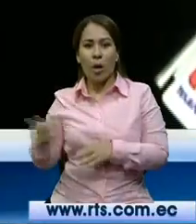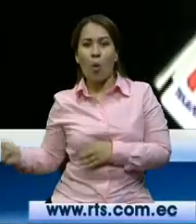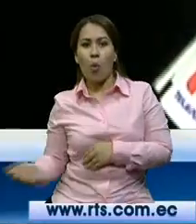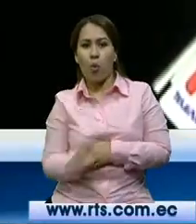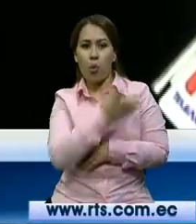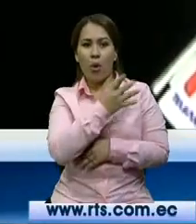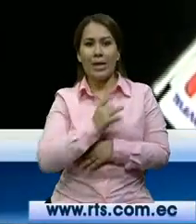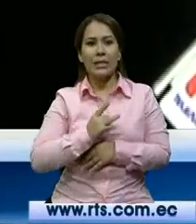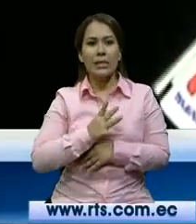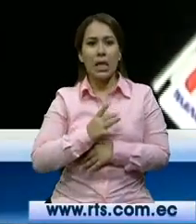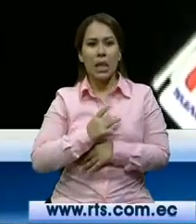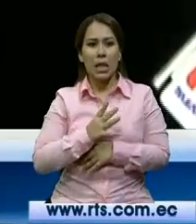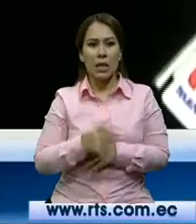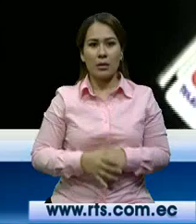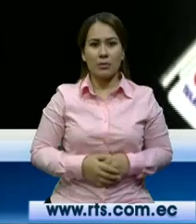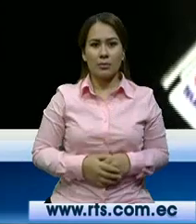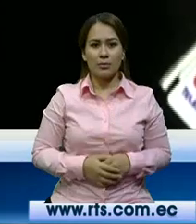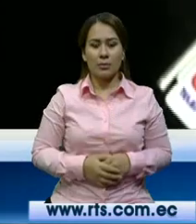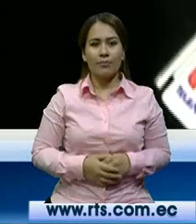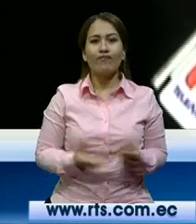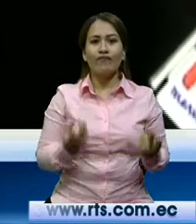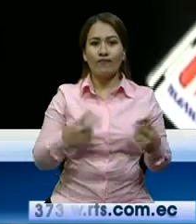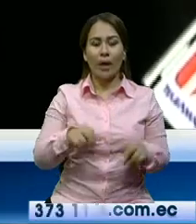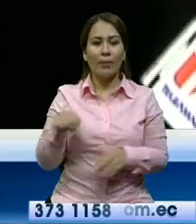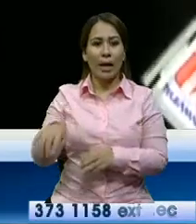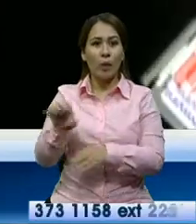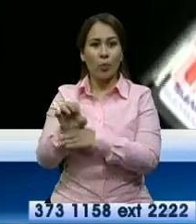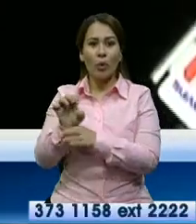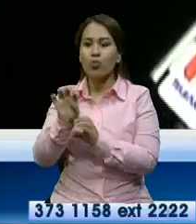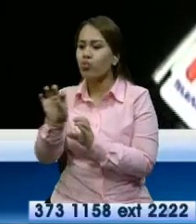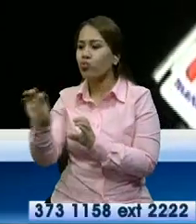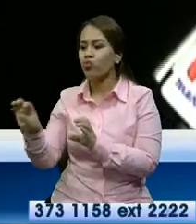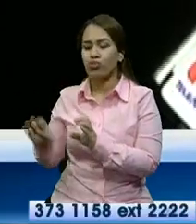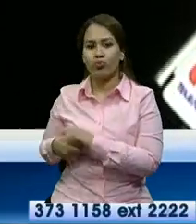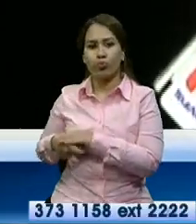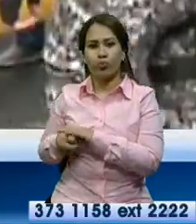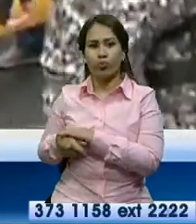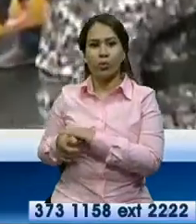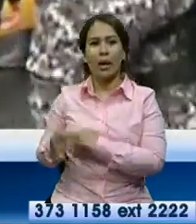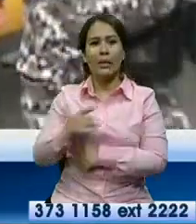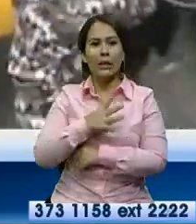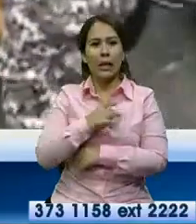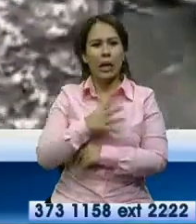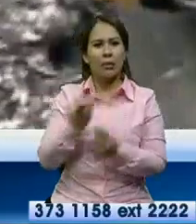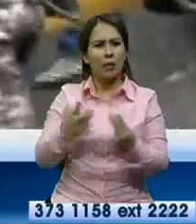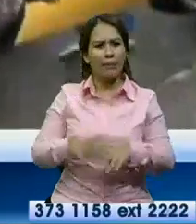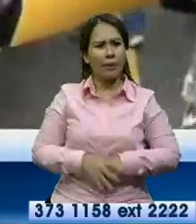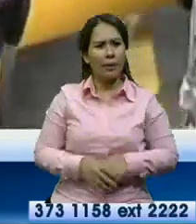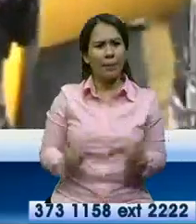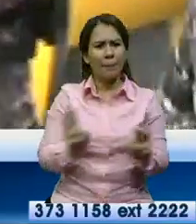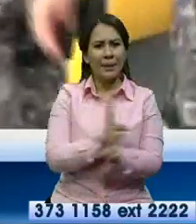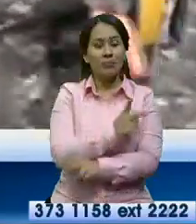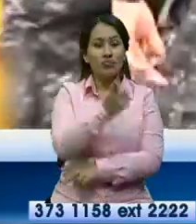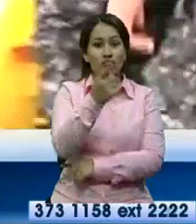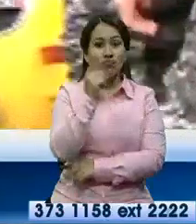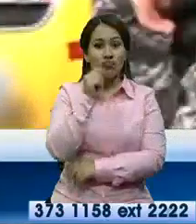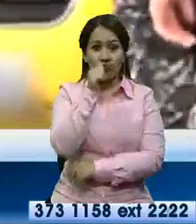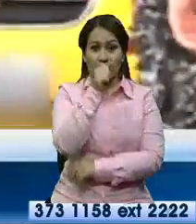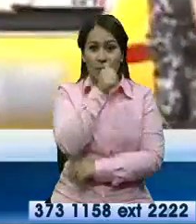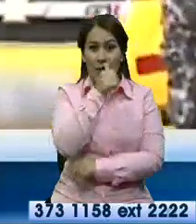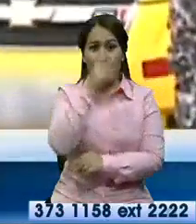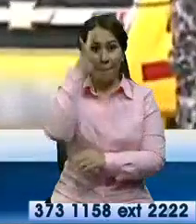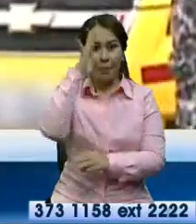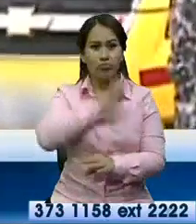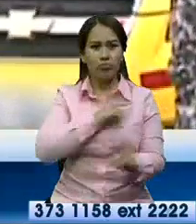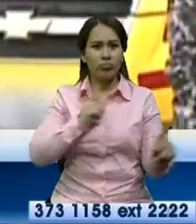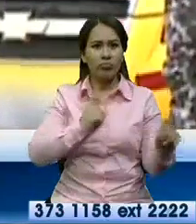distribuía hacia microtráfico, consumo interno, y la otra pues estaban mandando a Chile. En los allanamientos, los agentes antinarcóticos